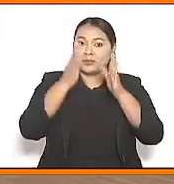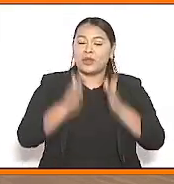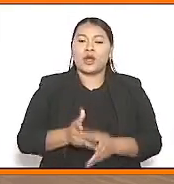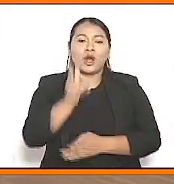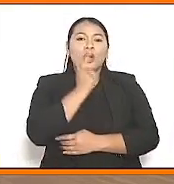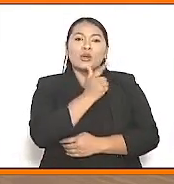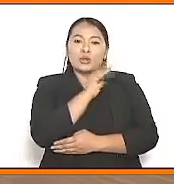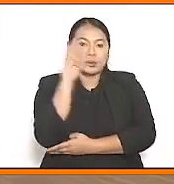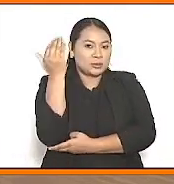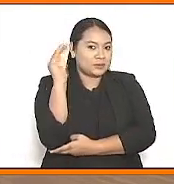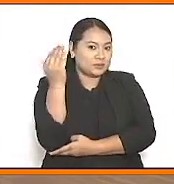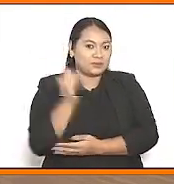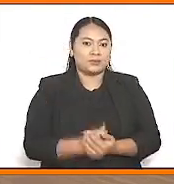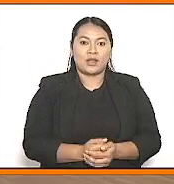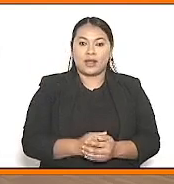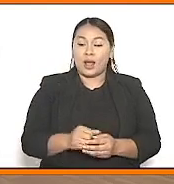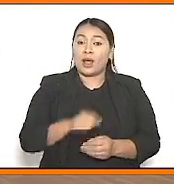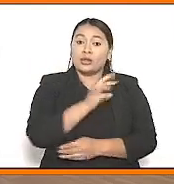a